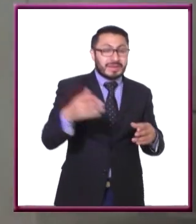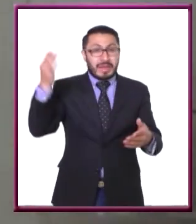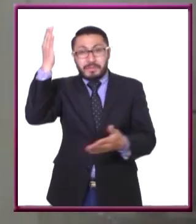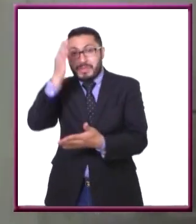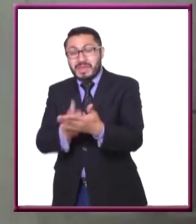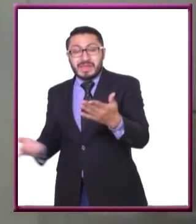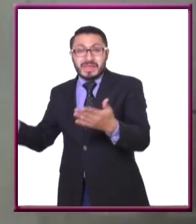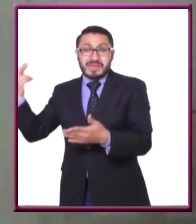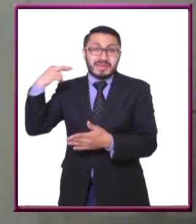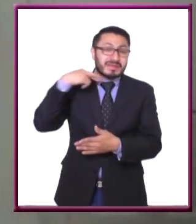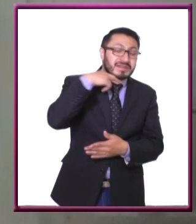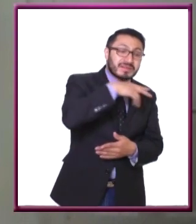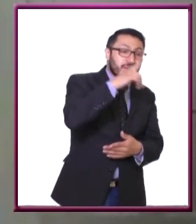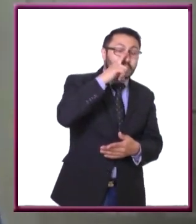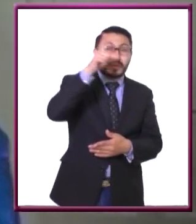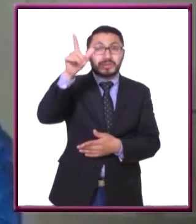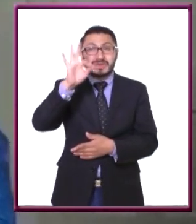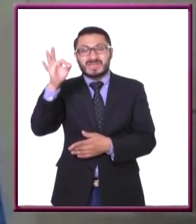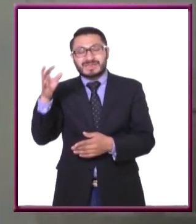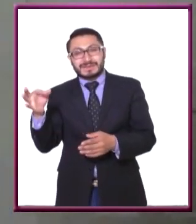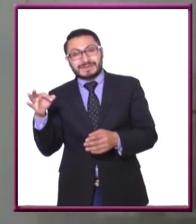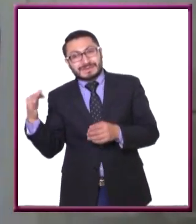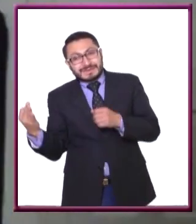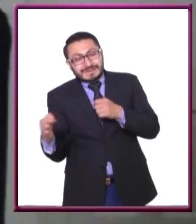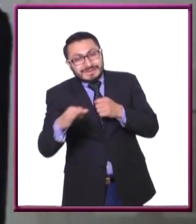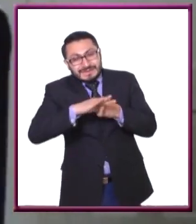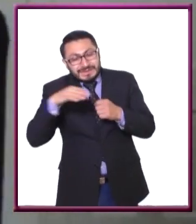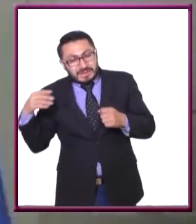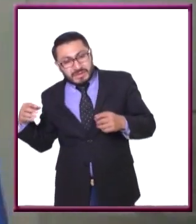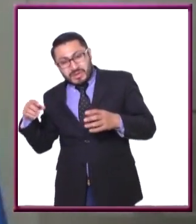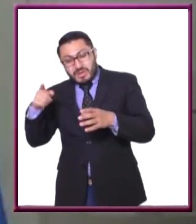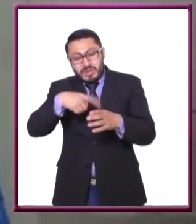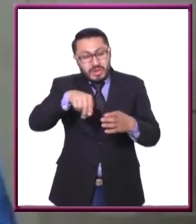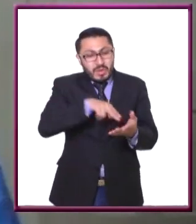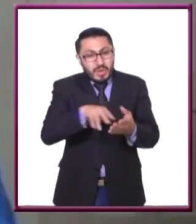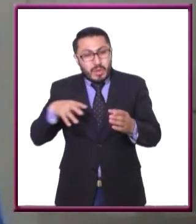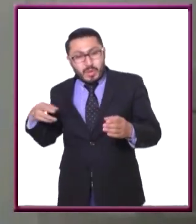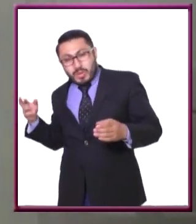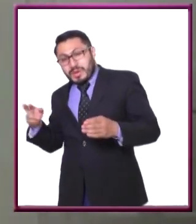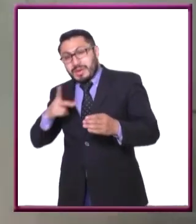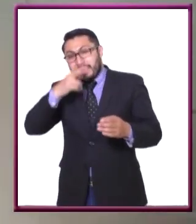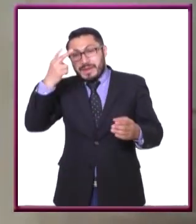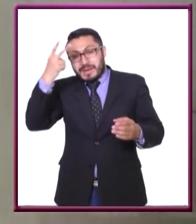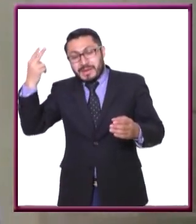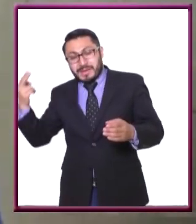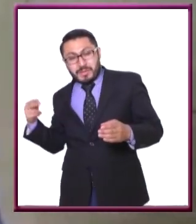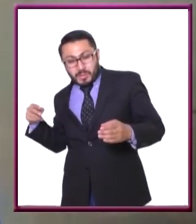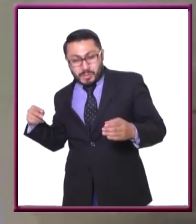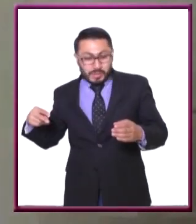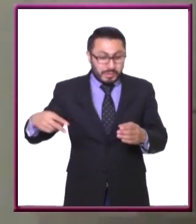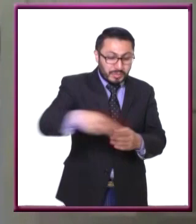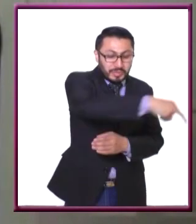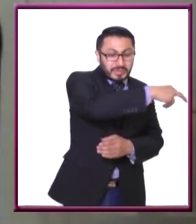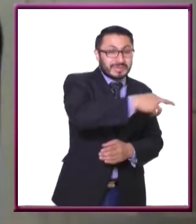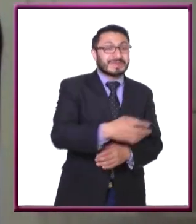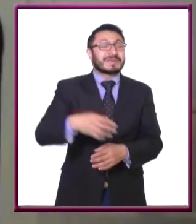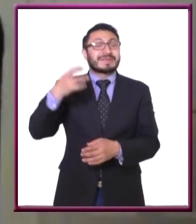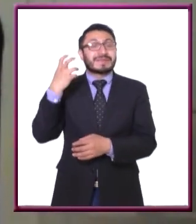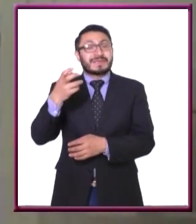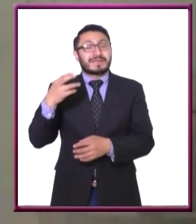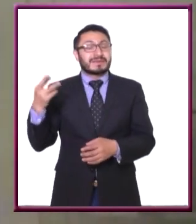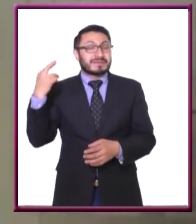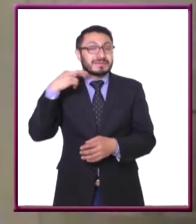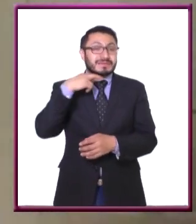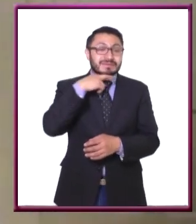de la velocidad de la luz si pasan cerca del agujero negro. ¿Sí? Y estas imágenes solo se pueden